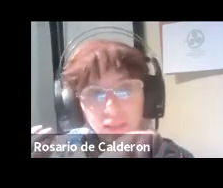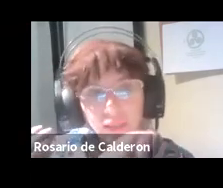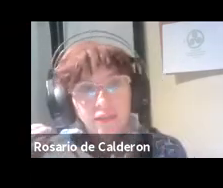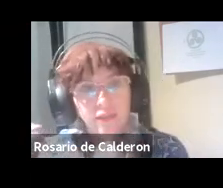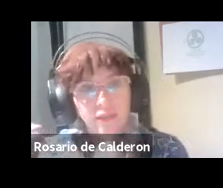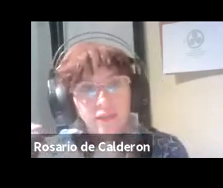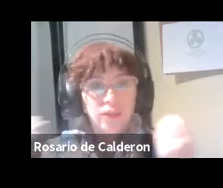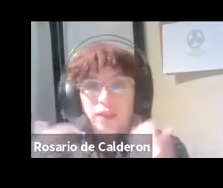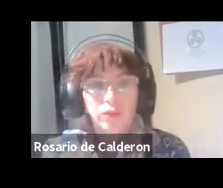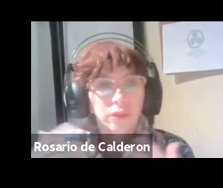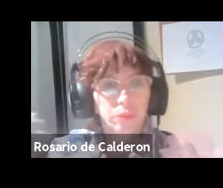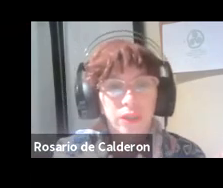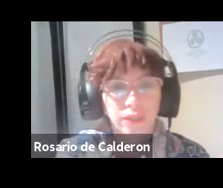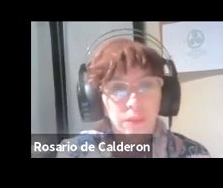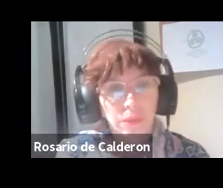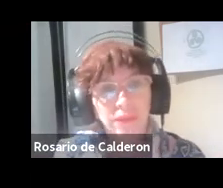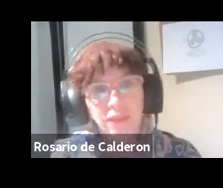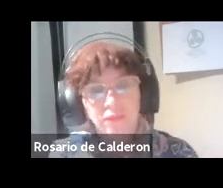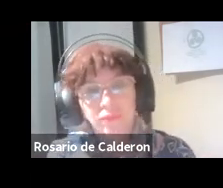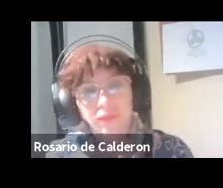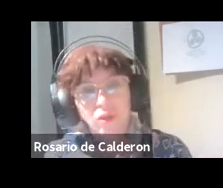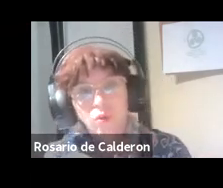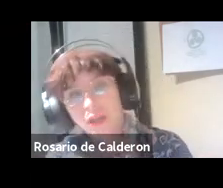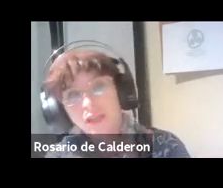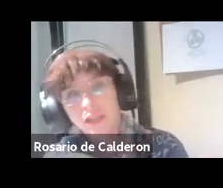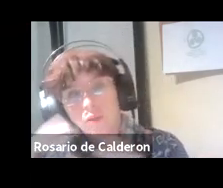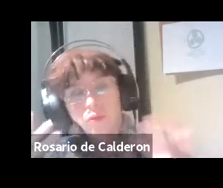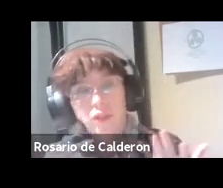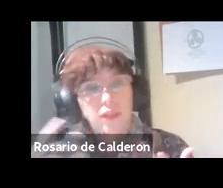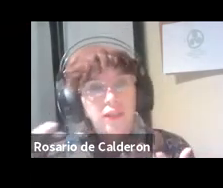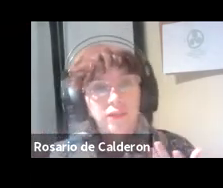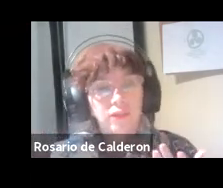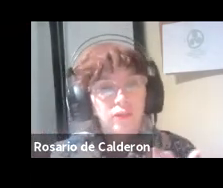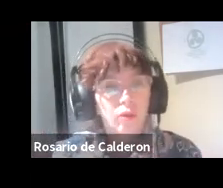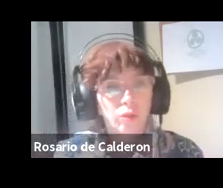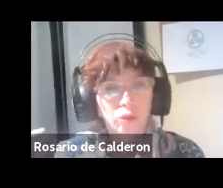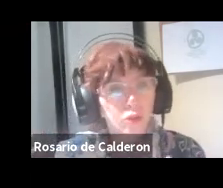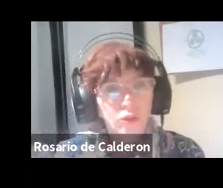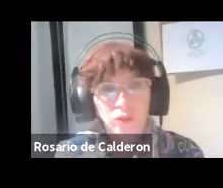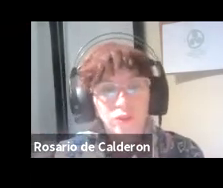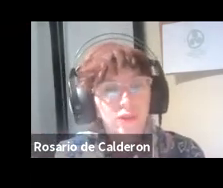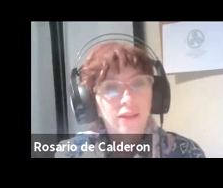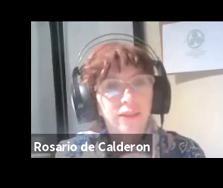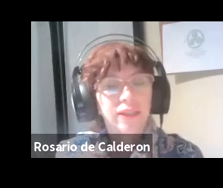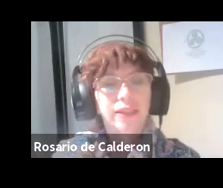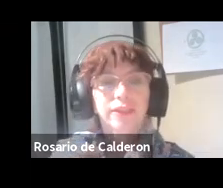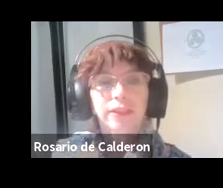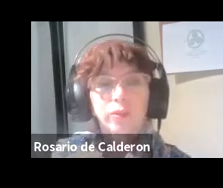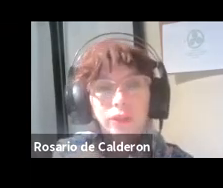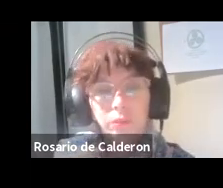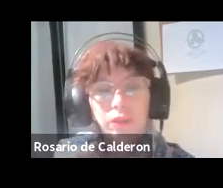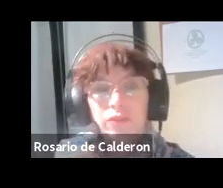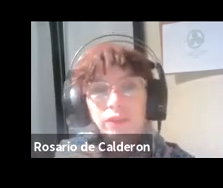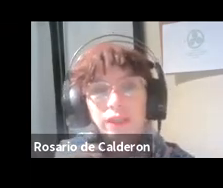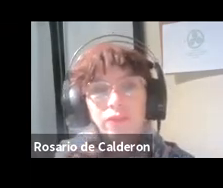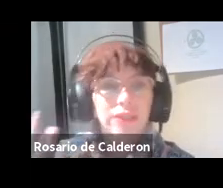niña que no tiene ningún tipo de discapacidad una niña como ustedes como nosotros o sea sin